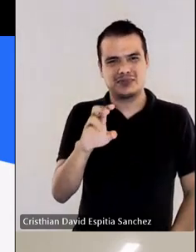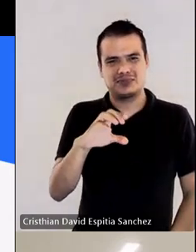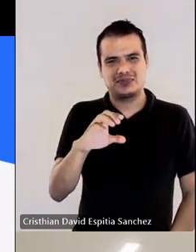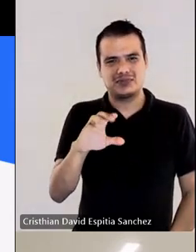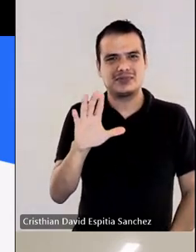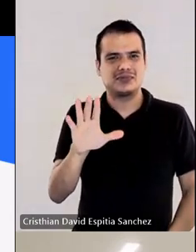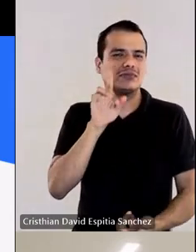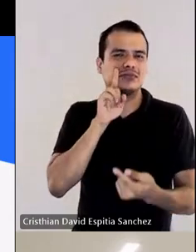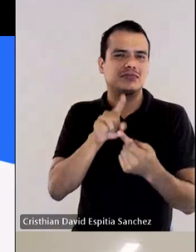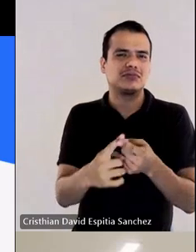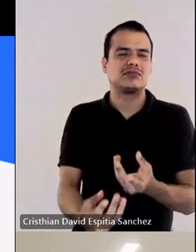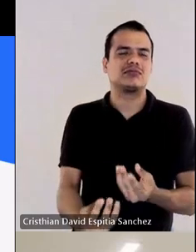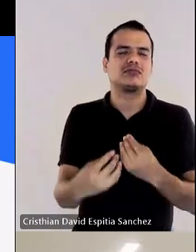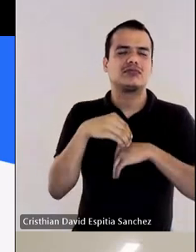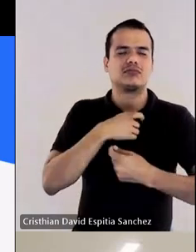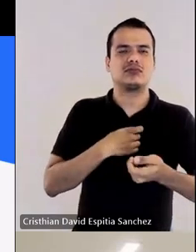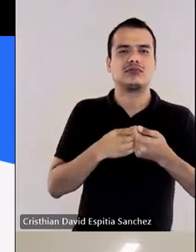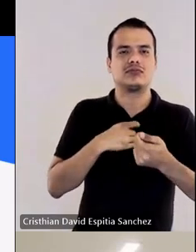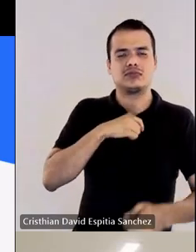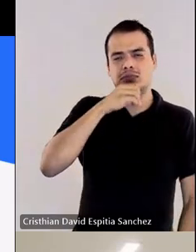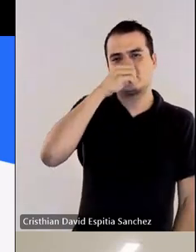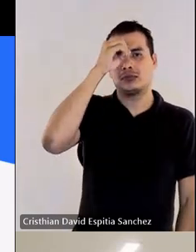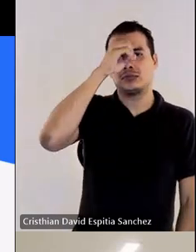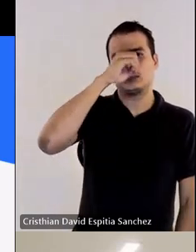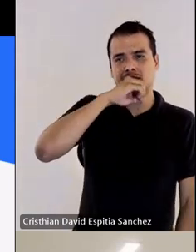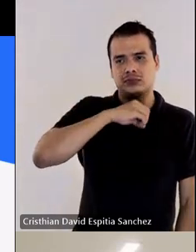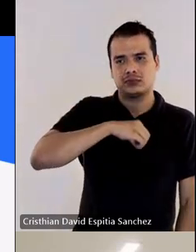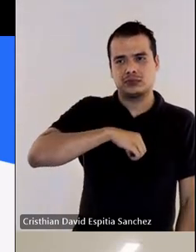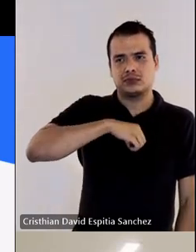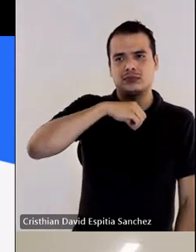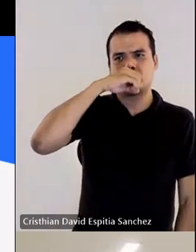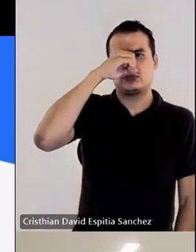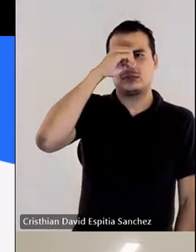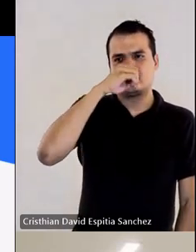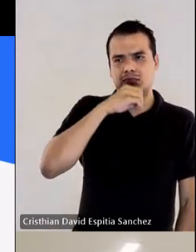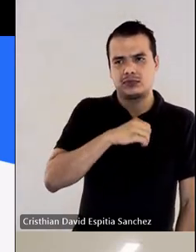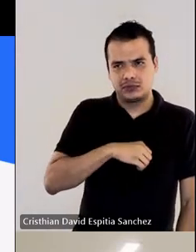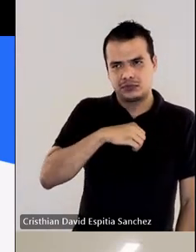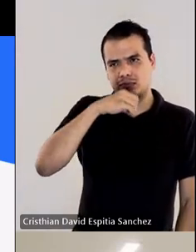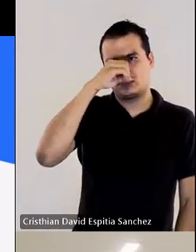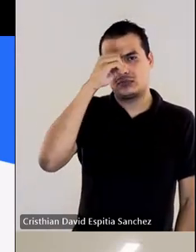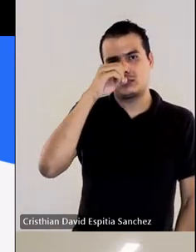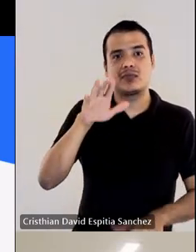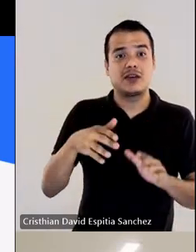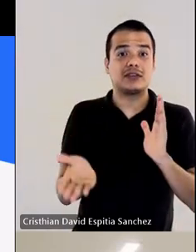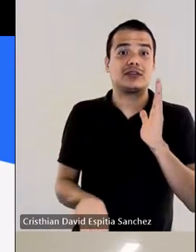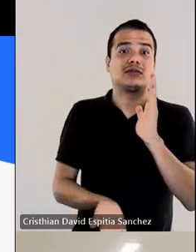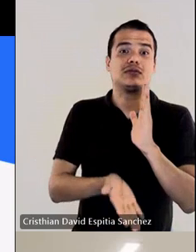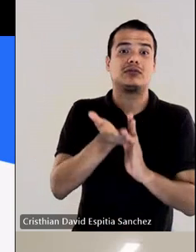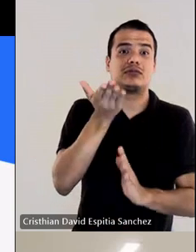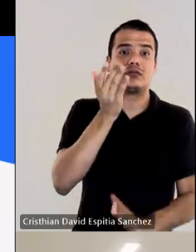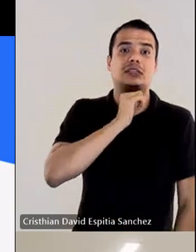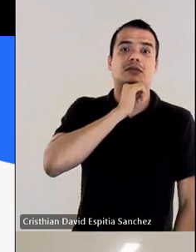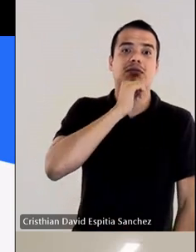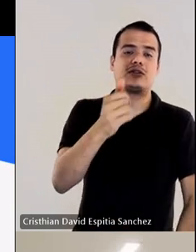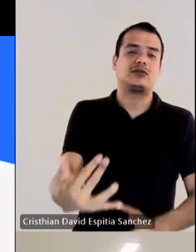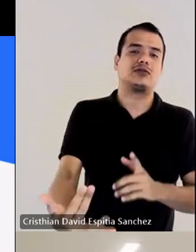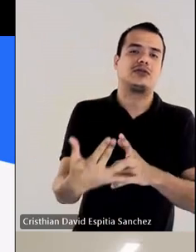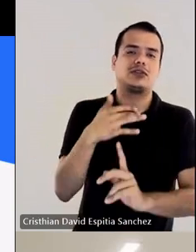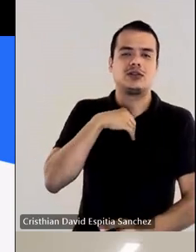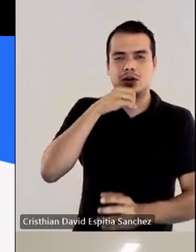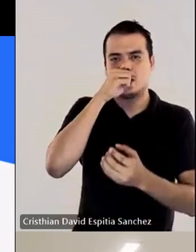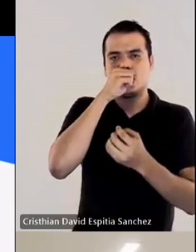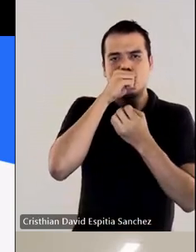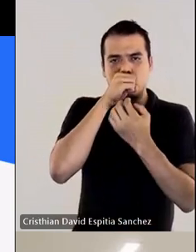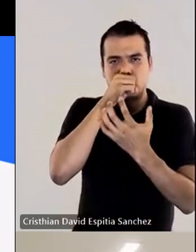esa cantidad de oxígeno que tiene en su organismo, que sabemos que es bueno el oxígeno, pero en exceso pues ya es nocivo. Entonces tenemos que